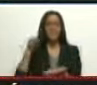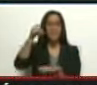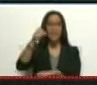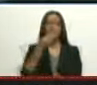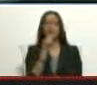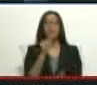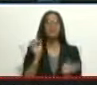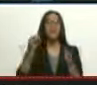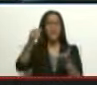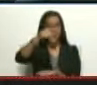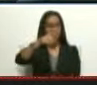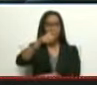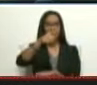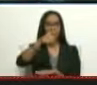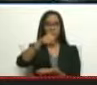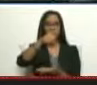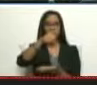CLAT en esos años